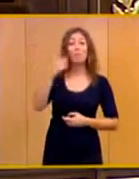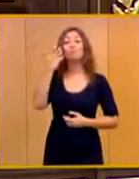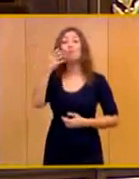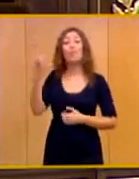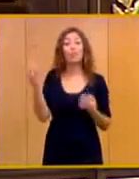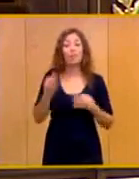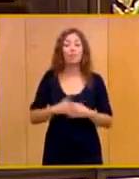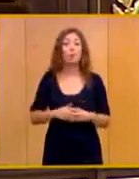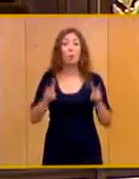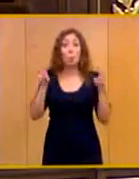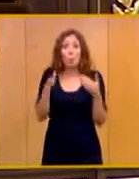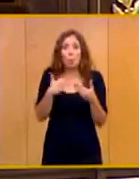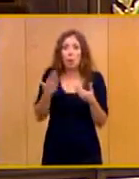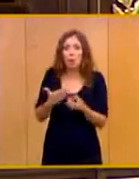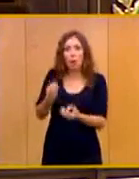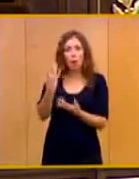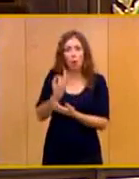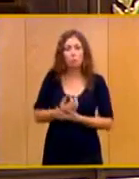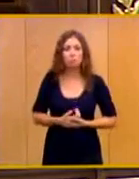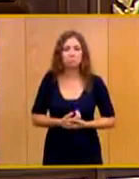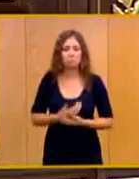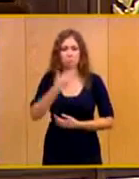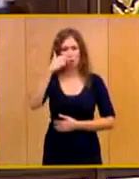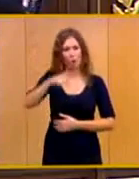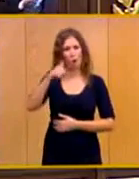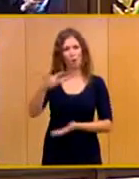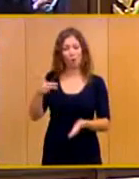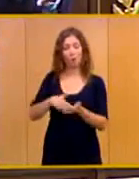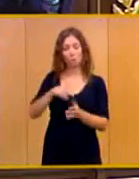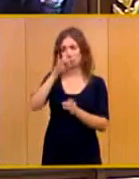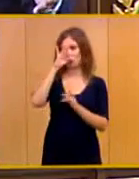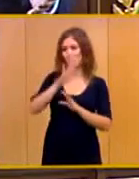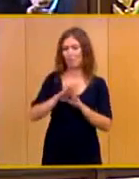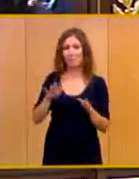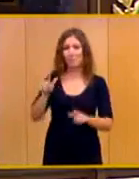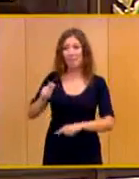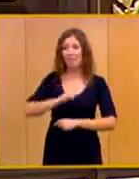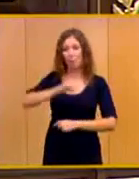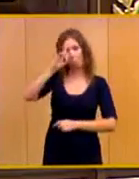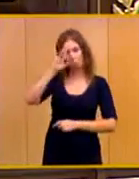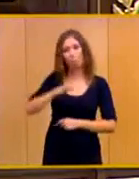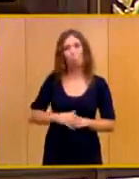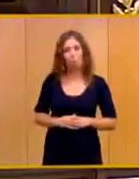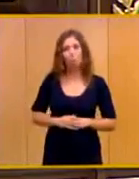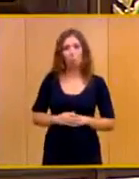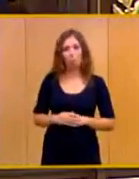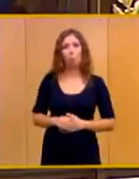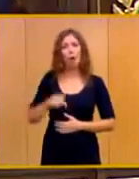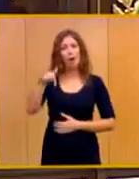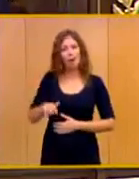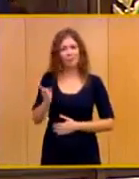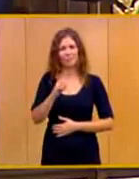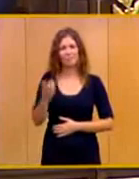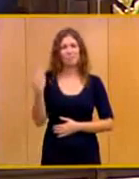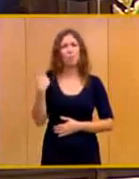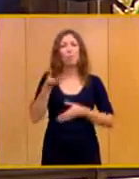nuevo, ha sido, no hoy aquí, que esto es sorprendente, señor Rajoy, esto sí que me ha parecido bastante sorprendente. Lo escuchamos en un café, en un desayuno de esos